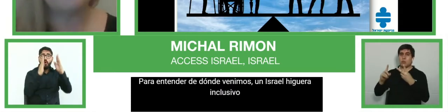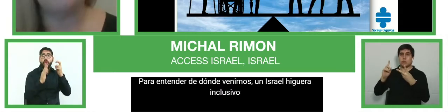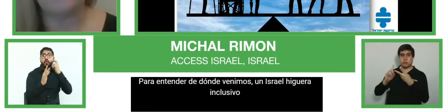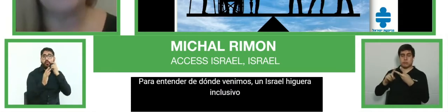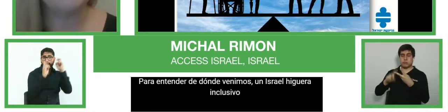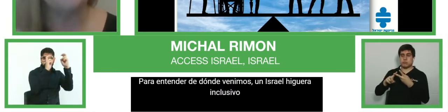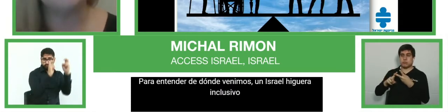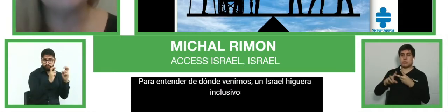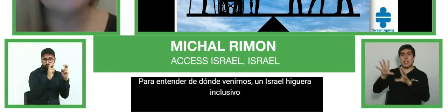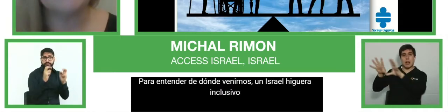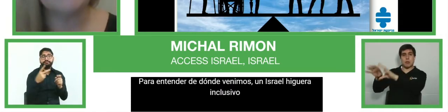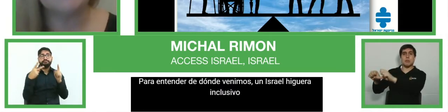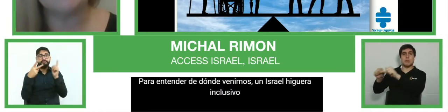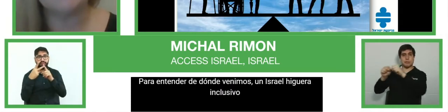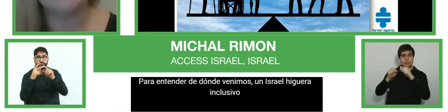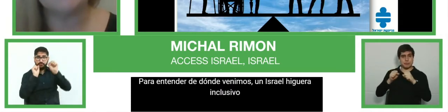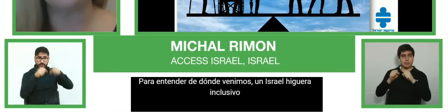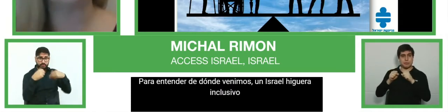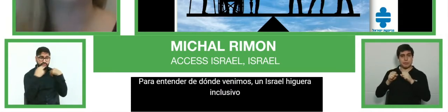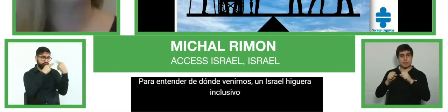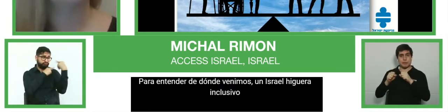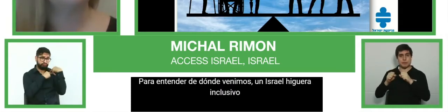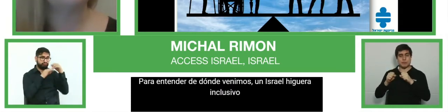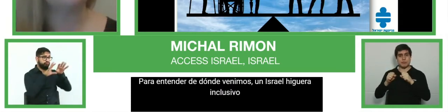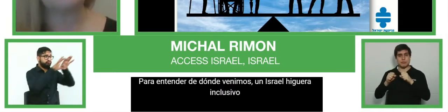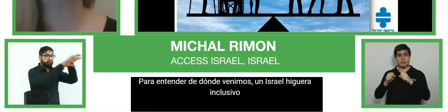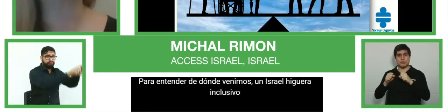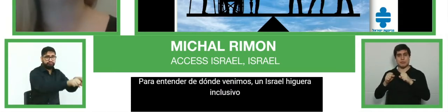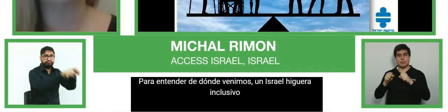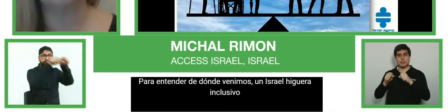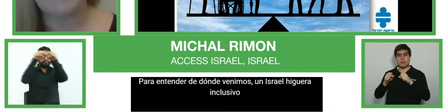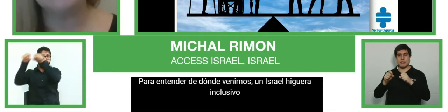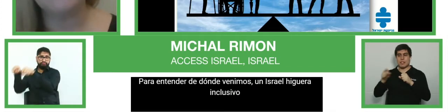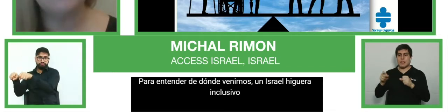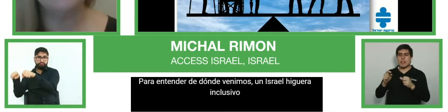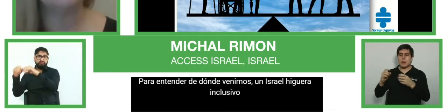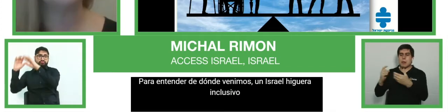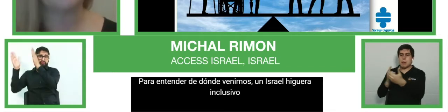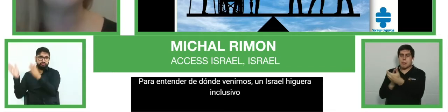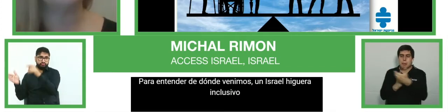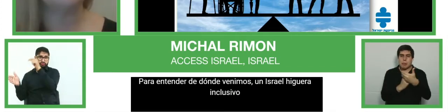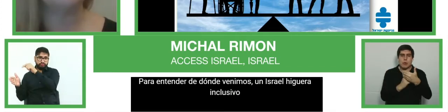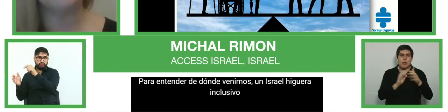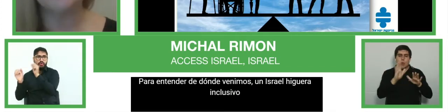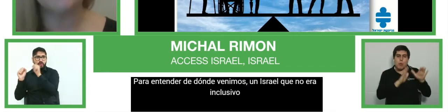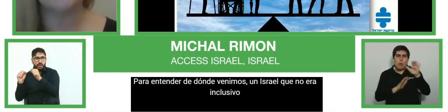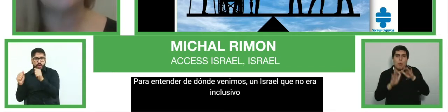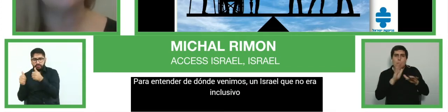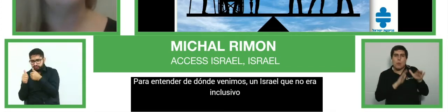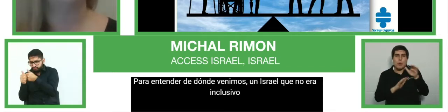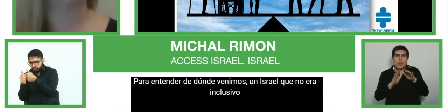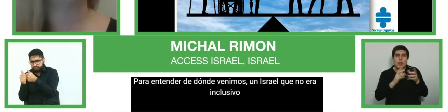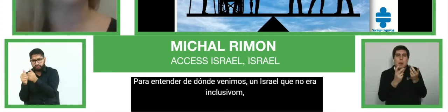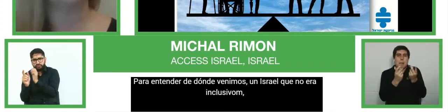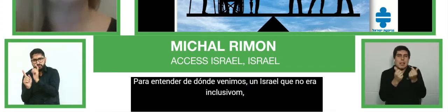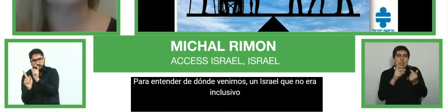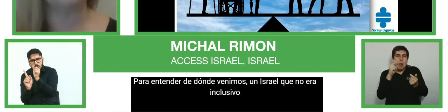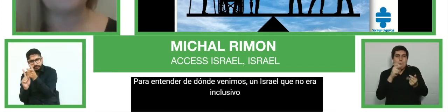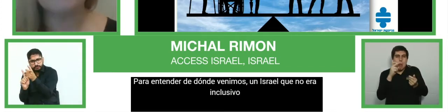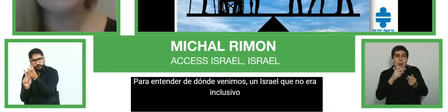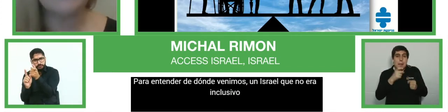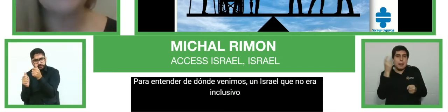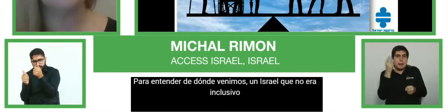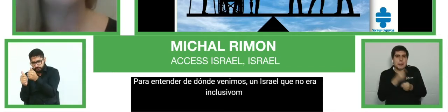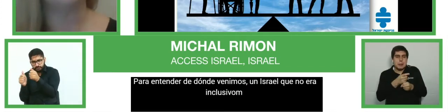y llevado de una manera muy paternalista. Y esa era la realidad. Y por eso